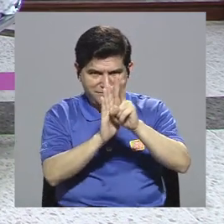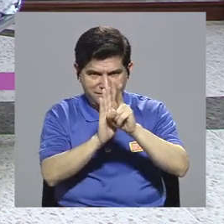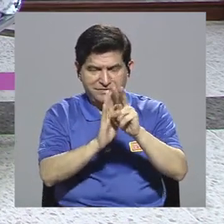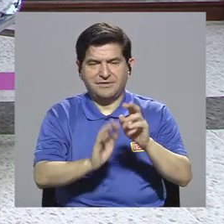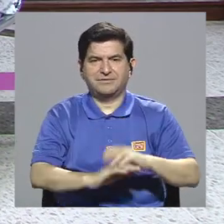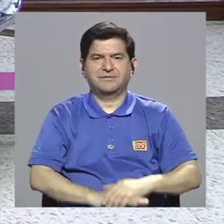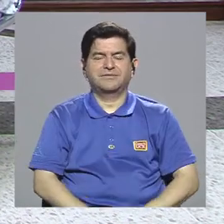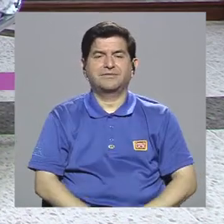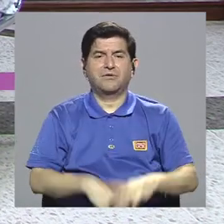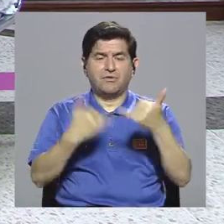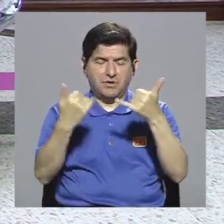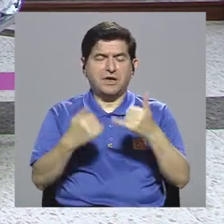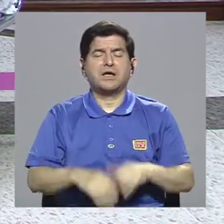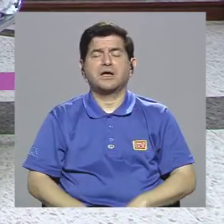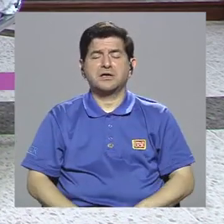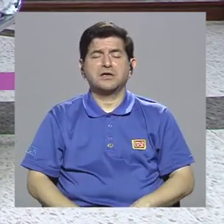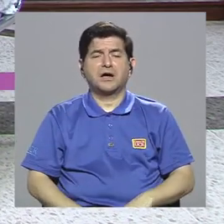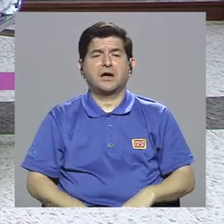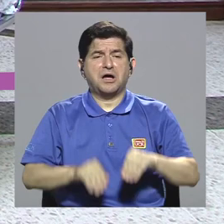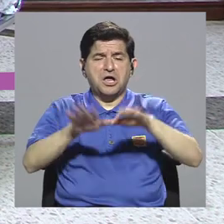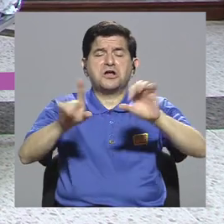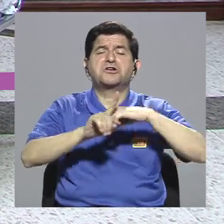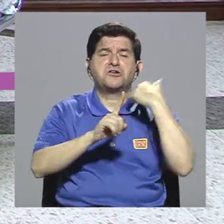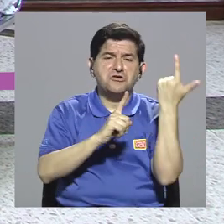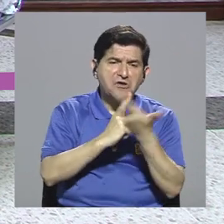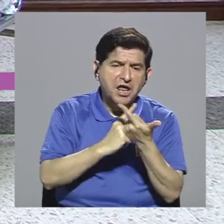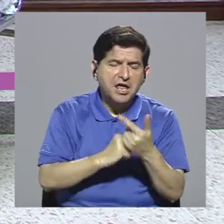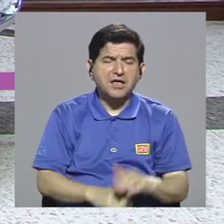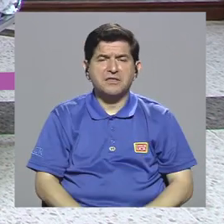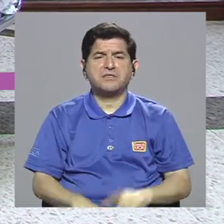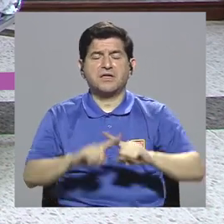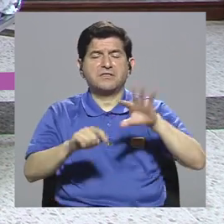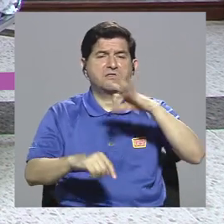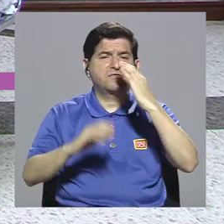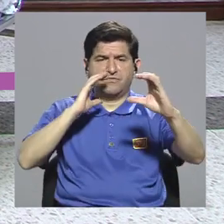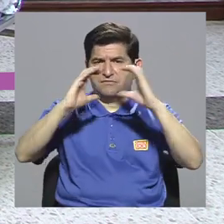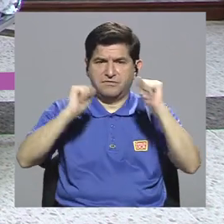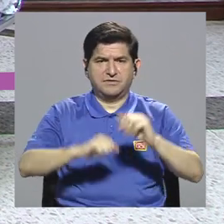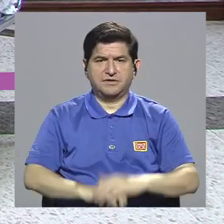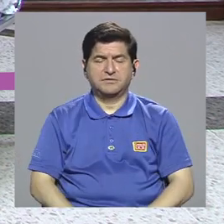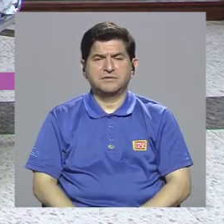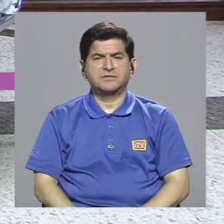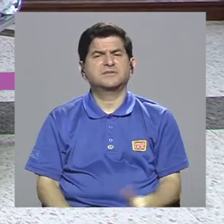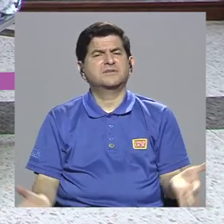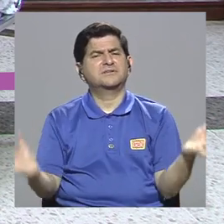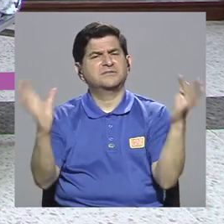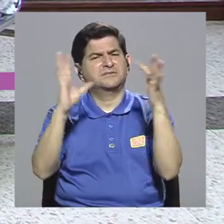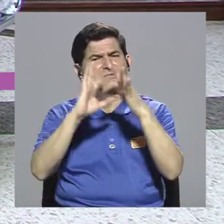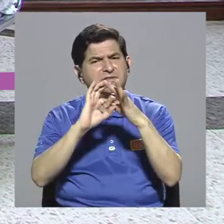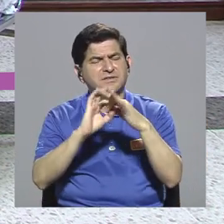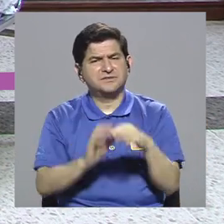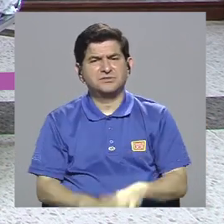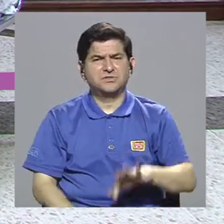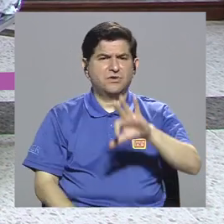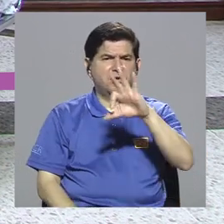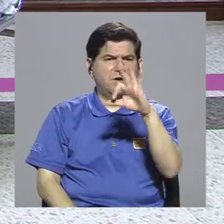que están circulando en redes sociales, en los medios, ¿verdad?, acerca también de formas de cómo podemos conversar con